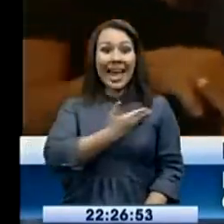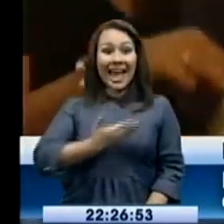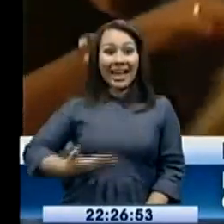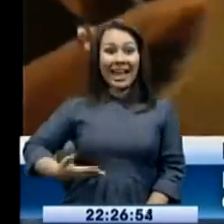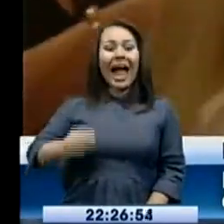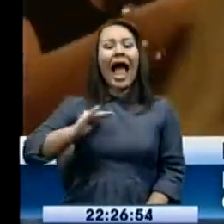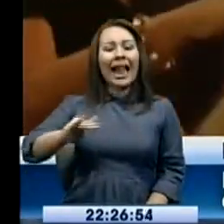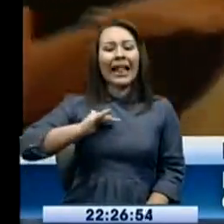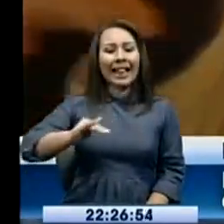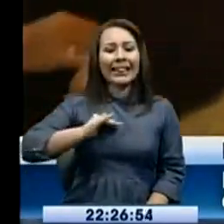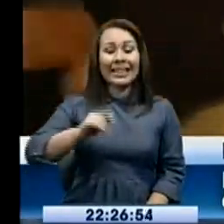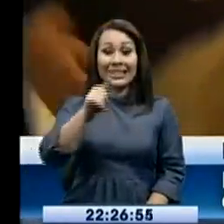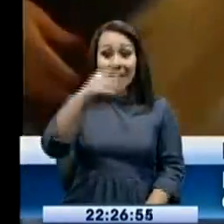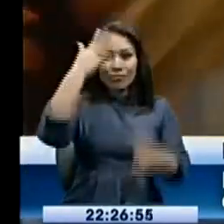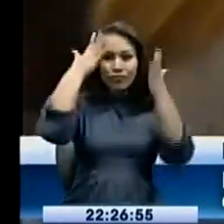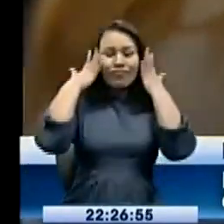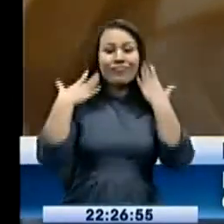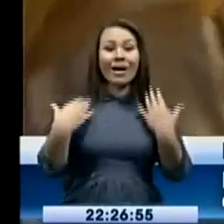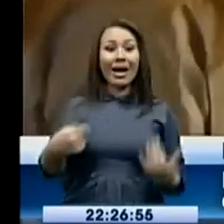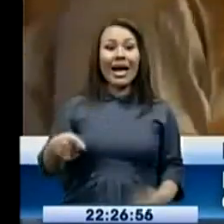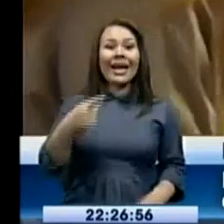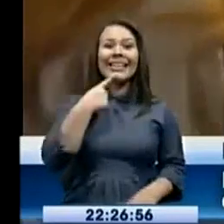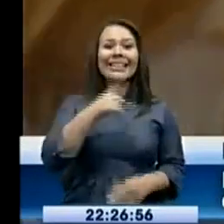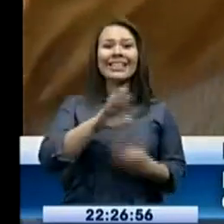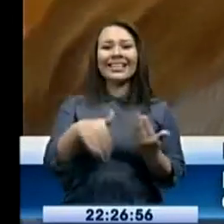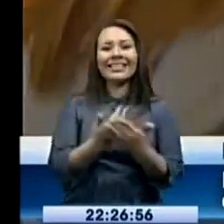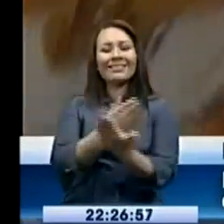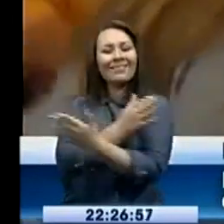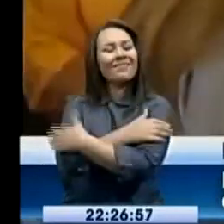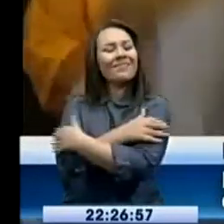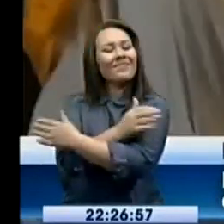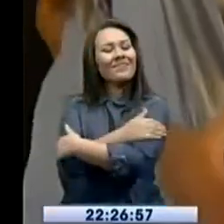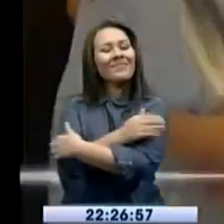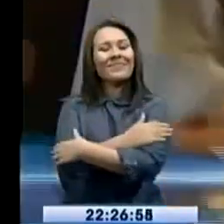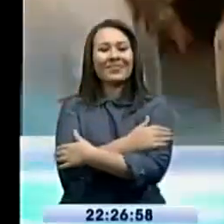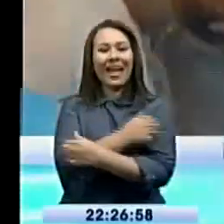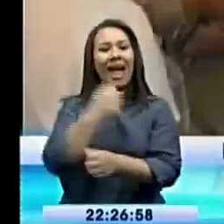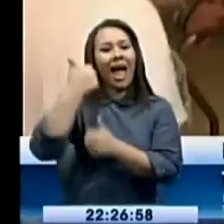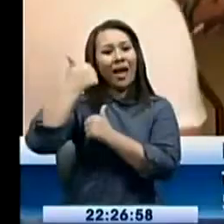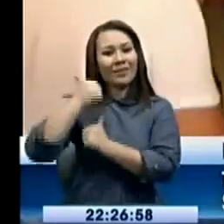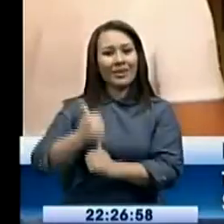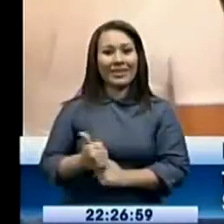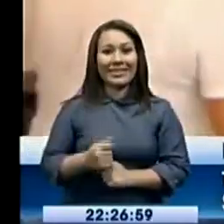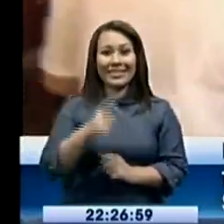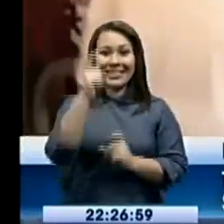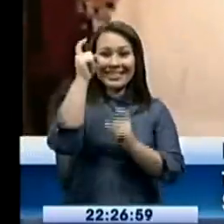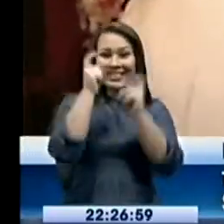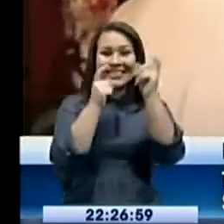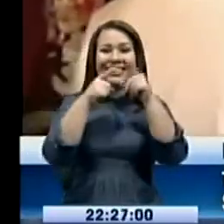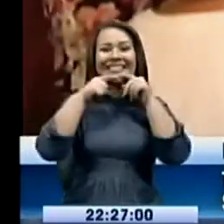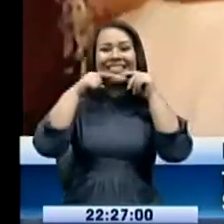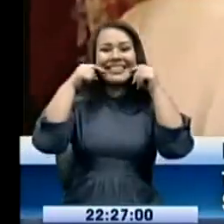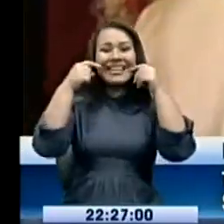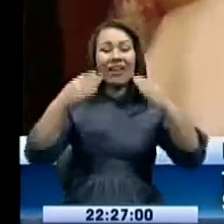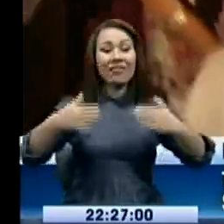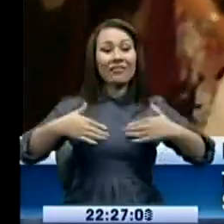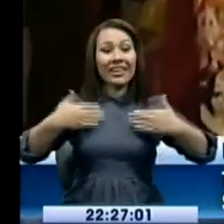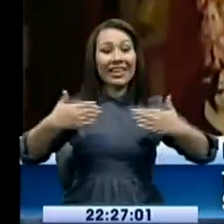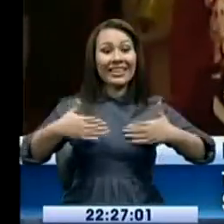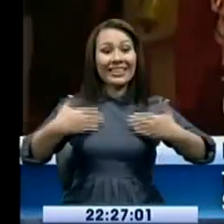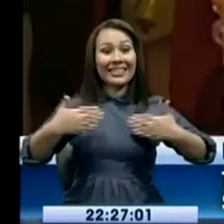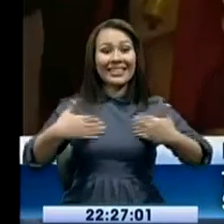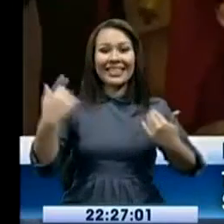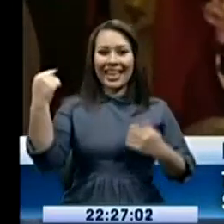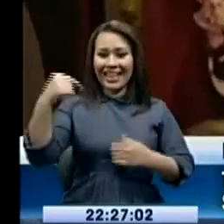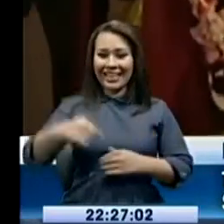el lugar y se llenó de buenas energías con los abrazos de las abuelitas. Ella llegó para desearles felicidad en